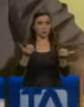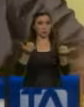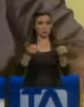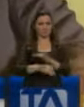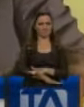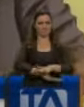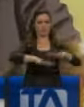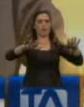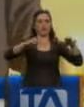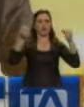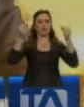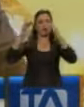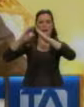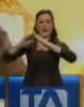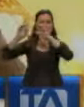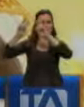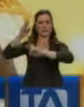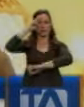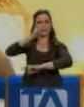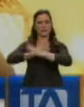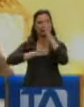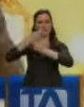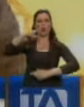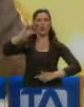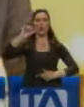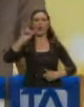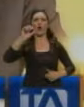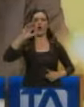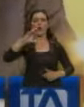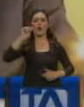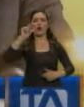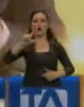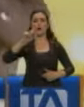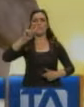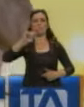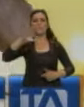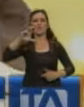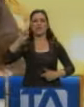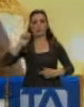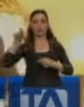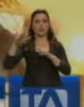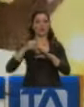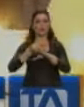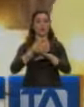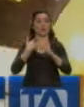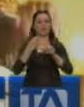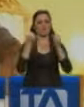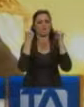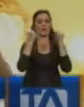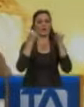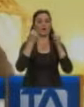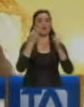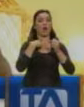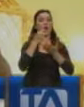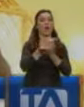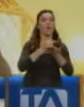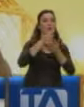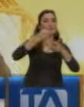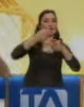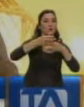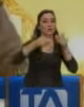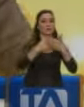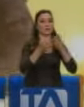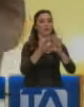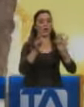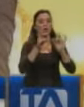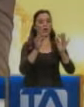Fuerte Huancavilca. En aquel entonces se llamaba Quinto Guayas, y fueron a parar al IFA. Ahí tenemos las escrituras,